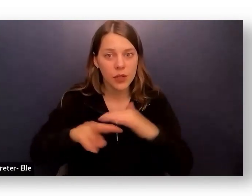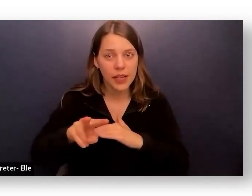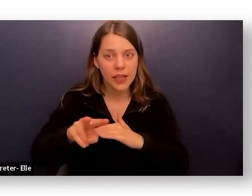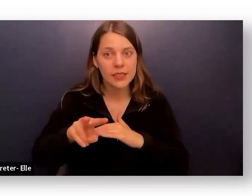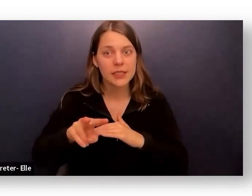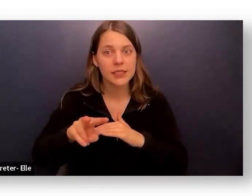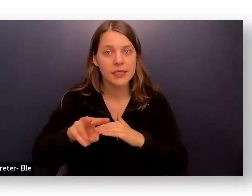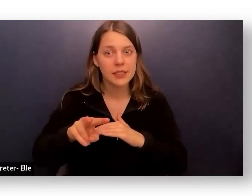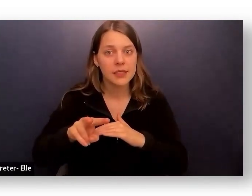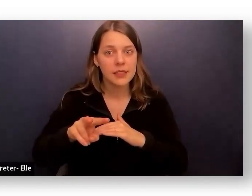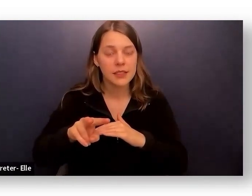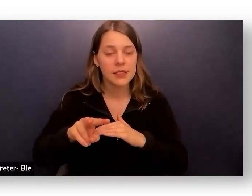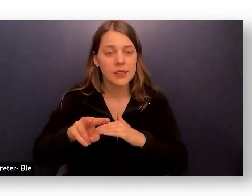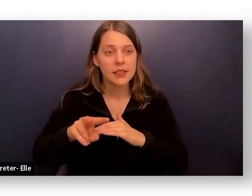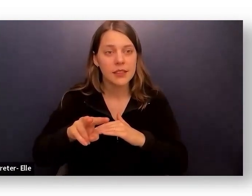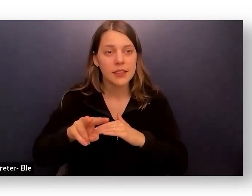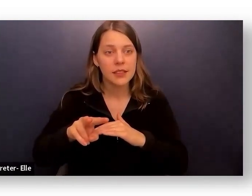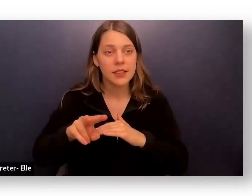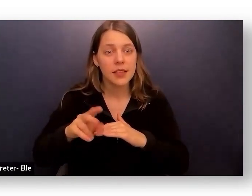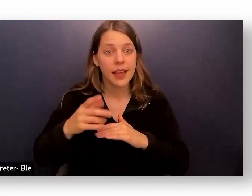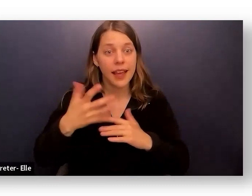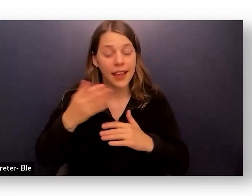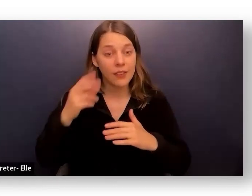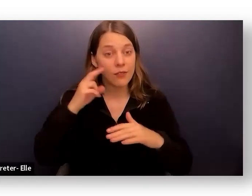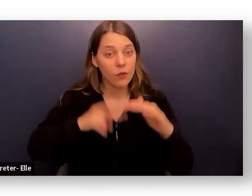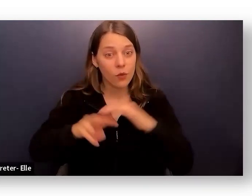un riesgo a corto plazo según nuestro modelo.